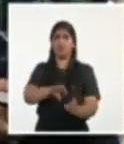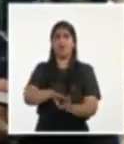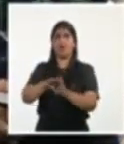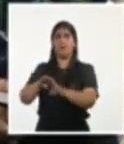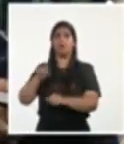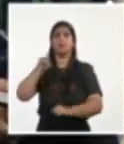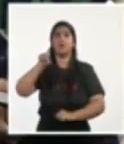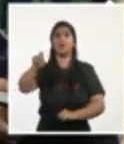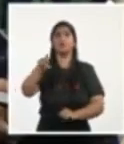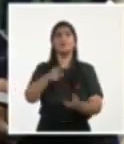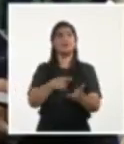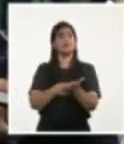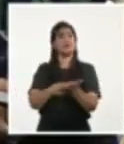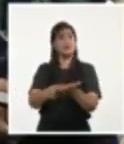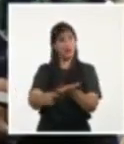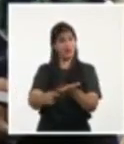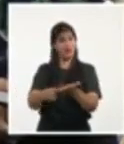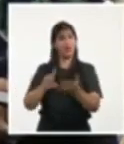de casos diarios fue de